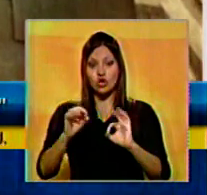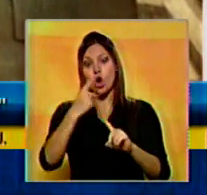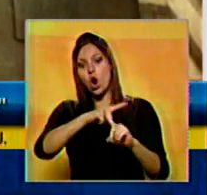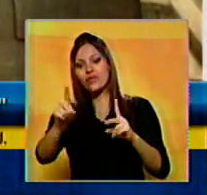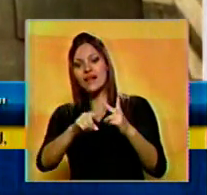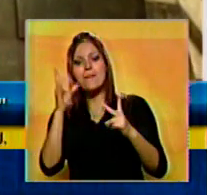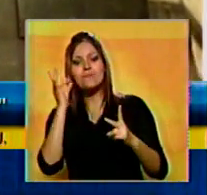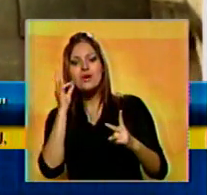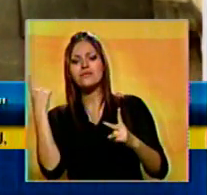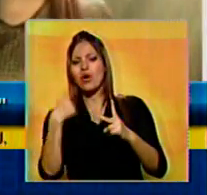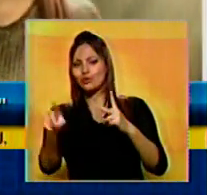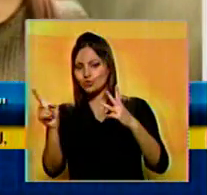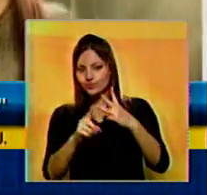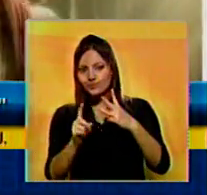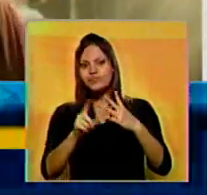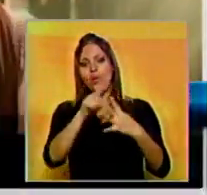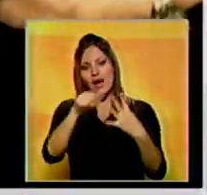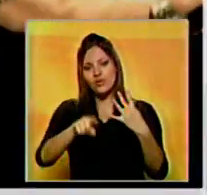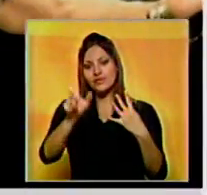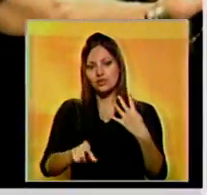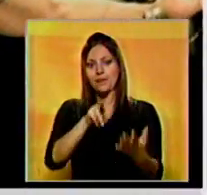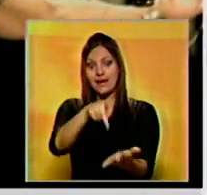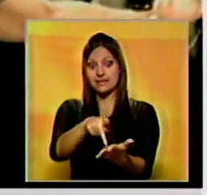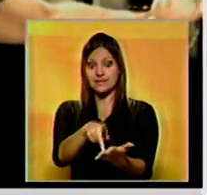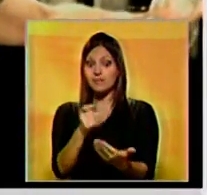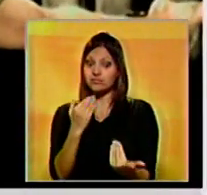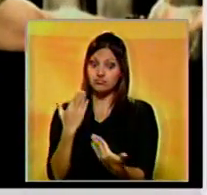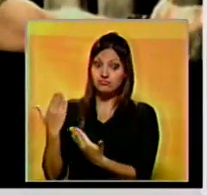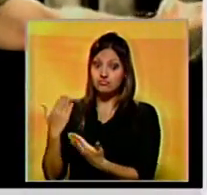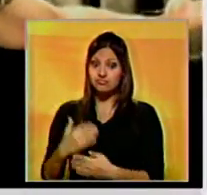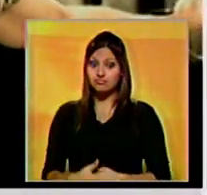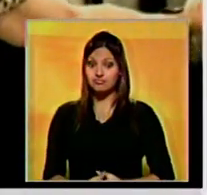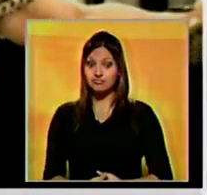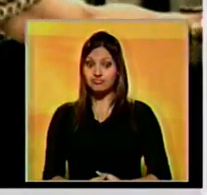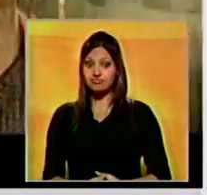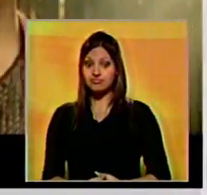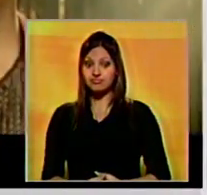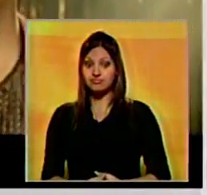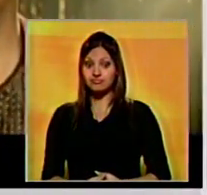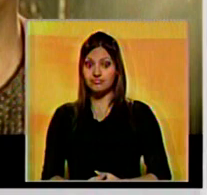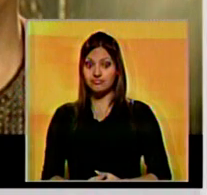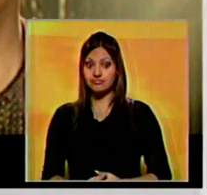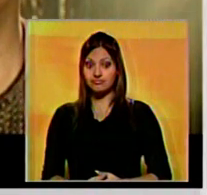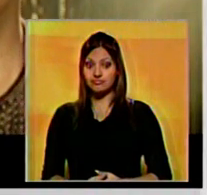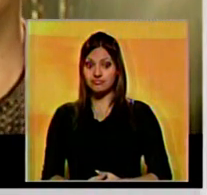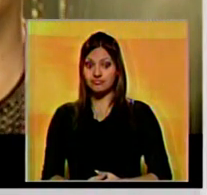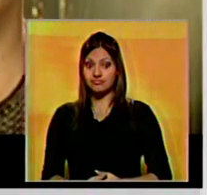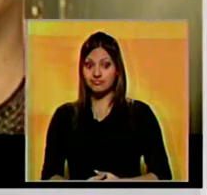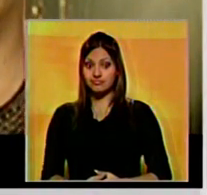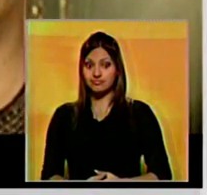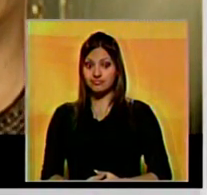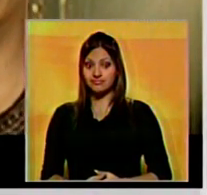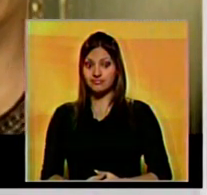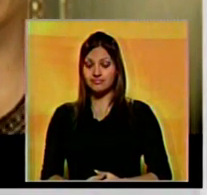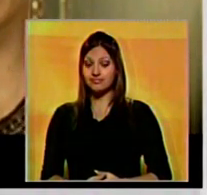Green, Rodrigo Santoro y Jackie O'Connor. For glory's sake. For vengeance's sake.